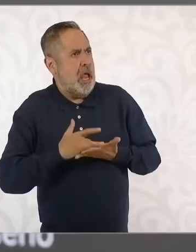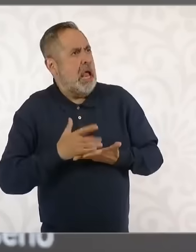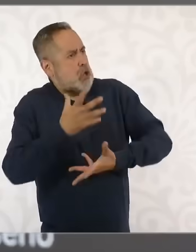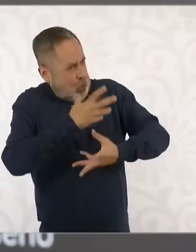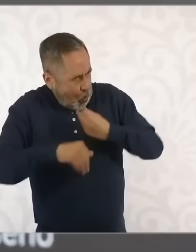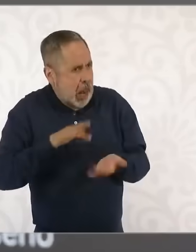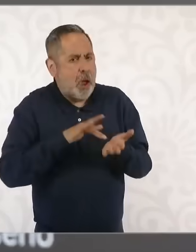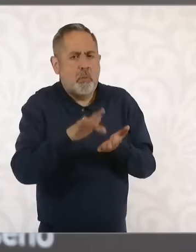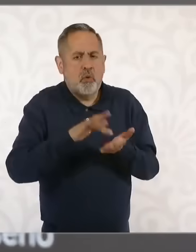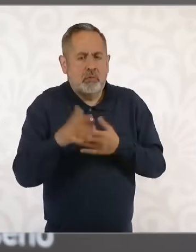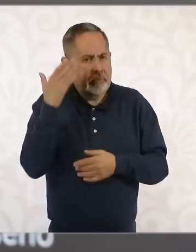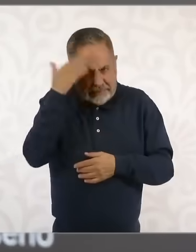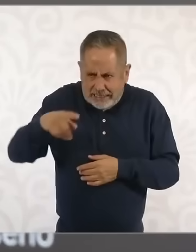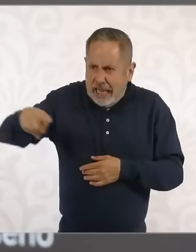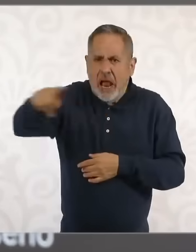ellos.